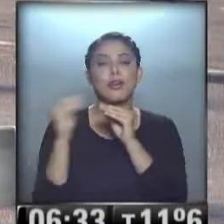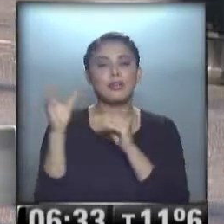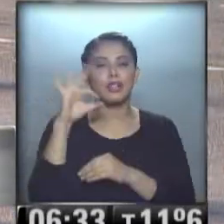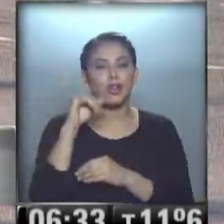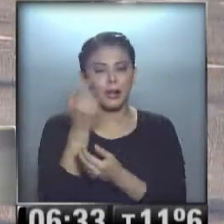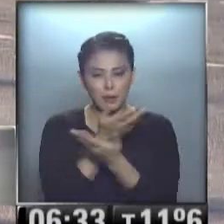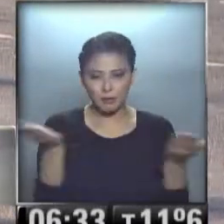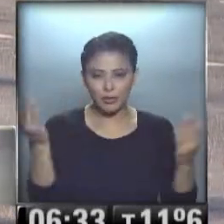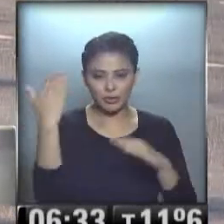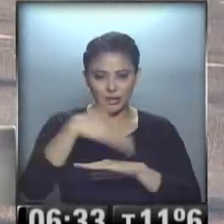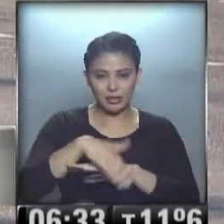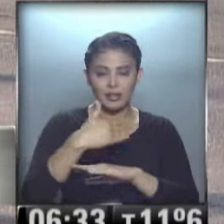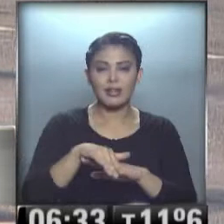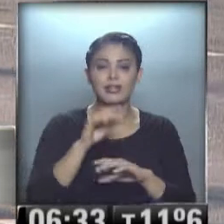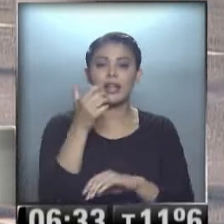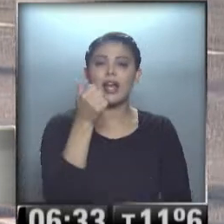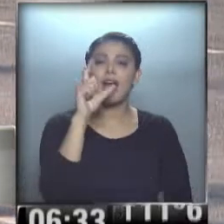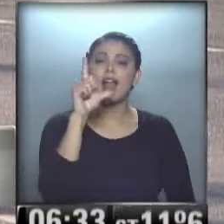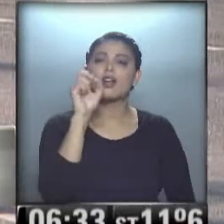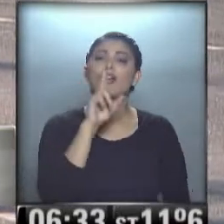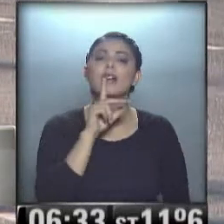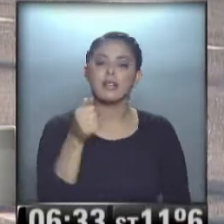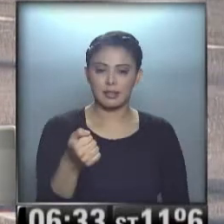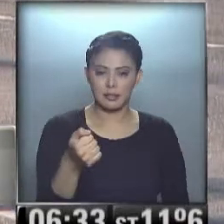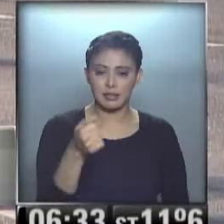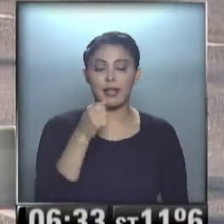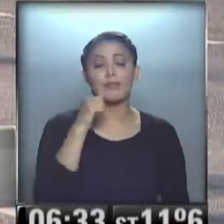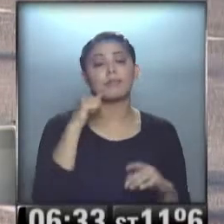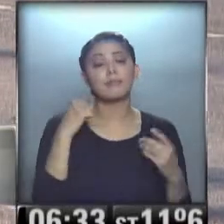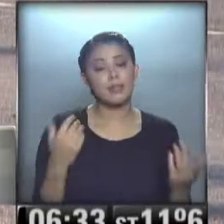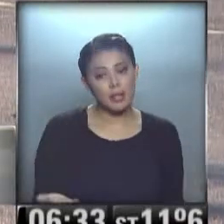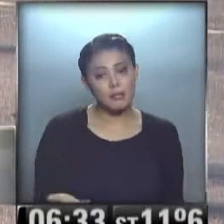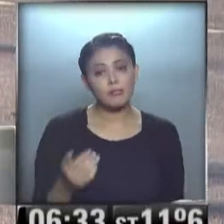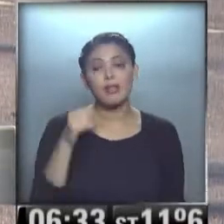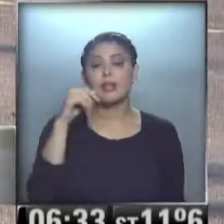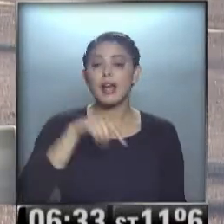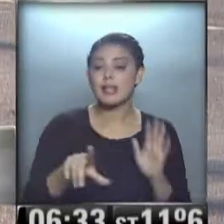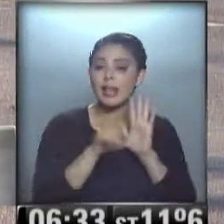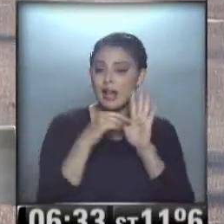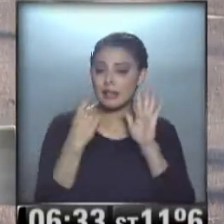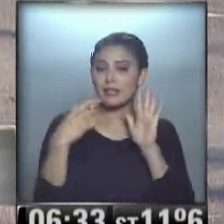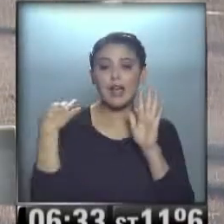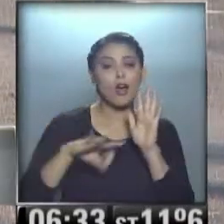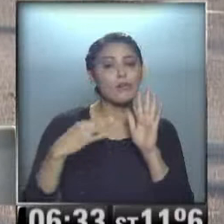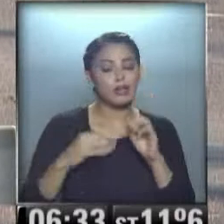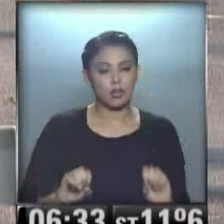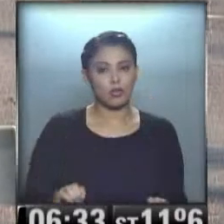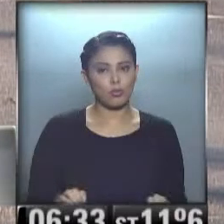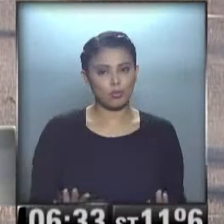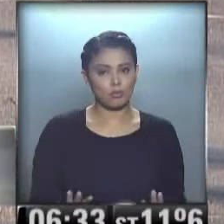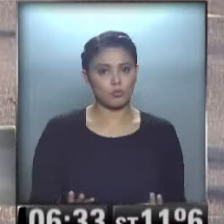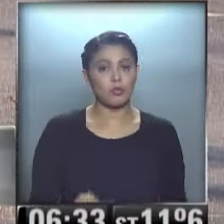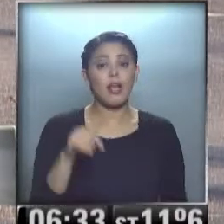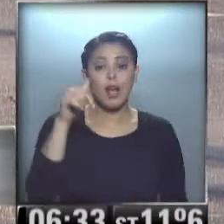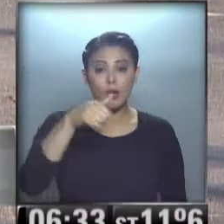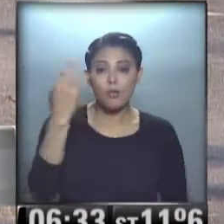se incrementa el tránsito en Avenida Figueroa Alcorta, manera preventiva, y porque además está dispuesto una ley, hay que tener las luces bajas encendidas. Precisamente en